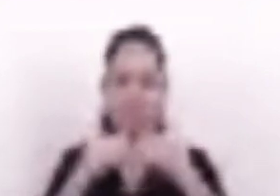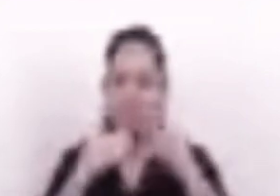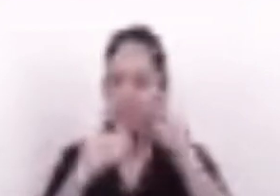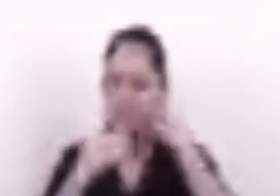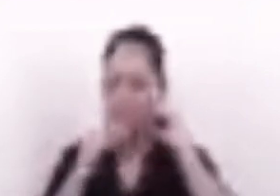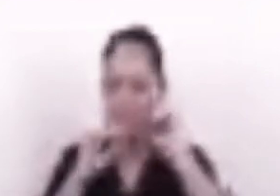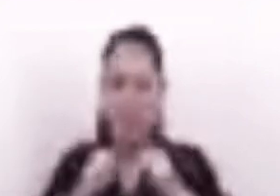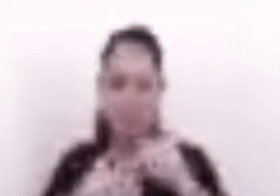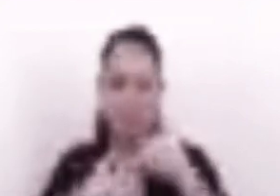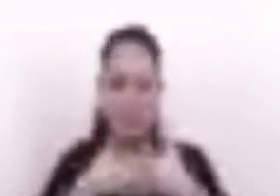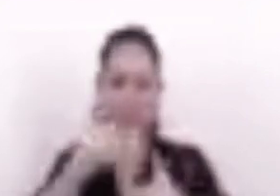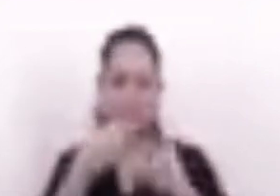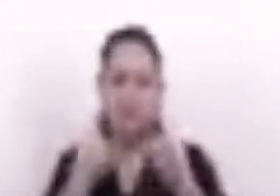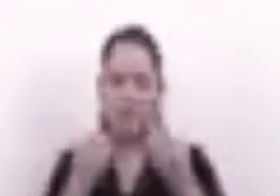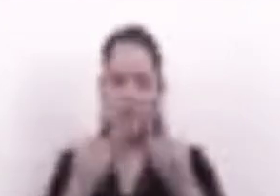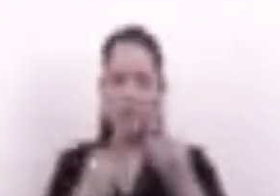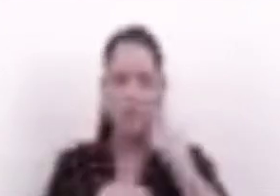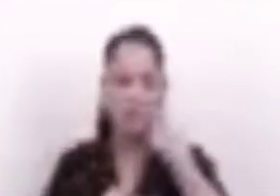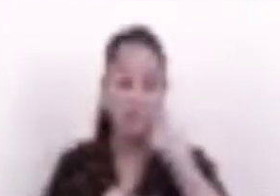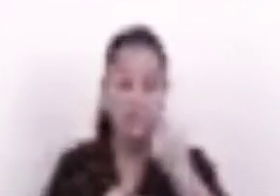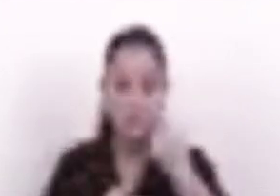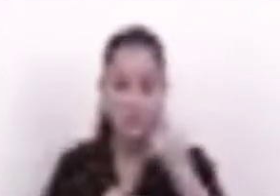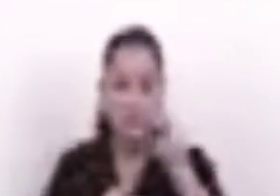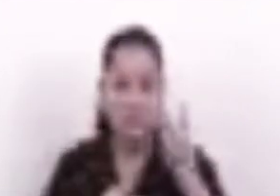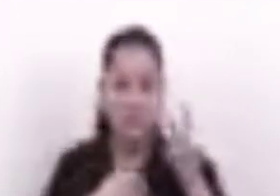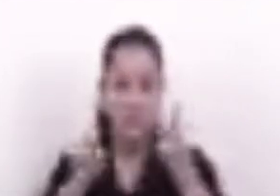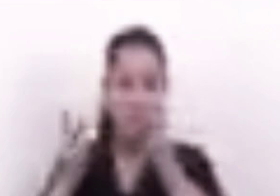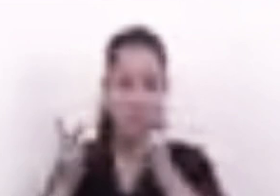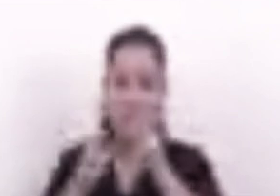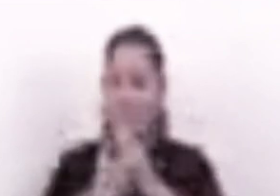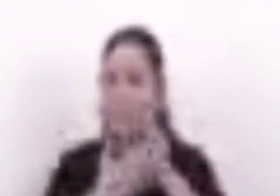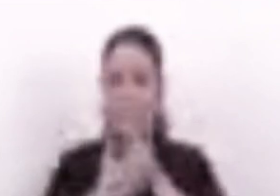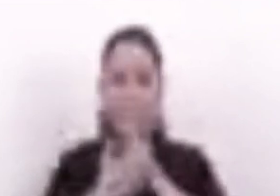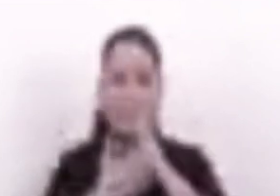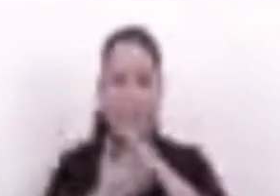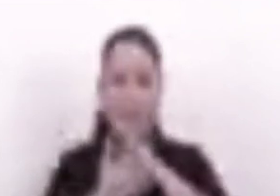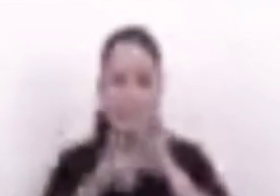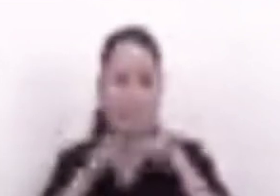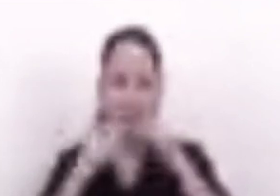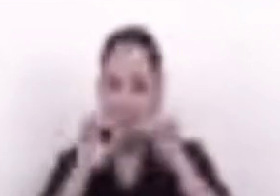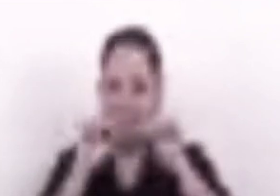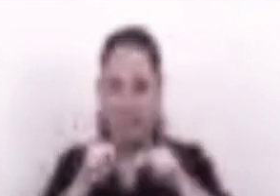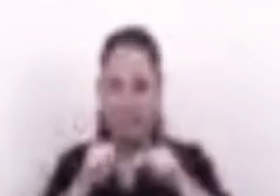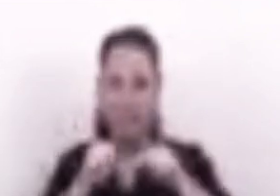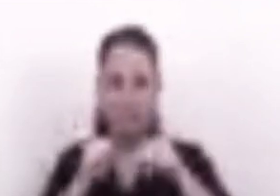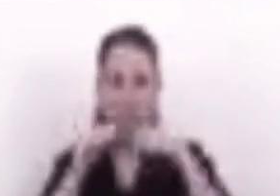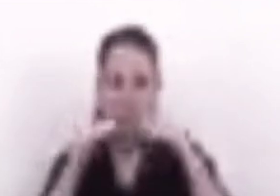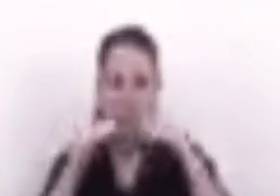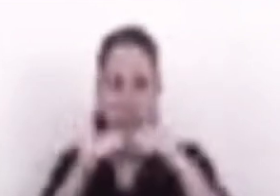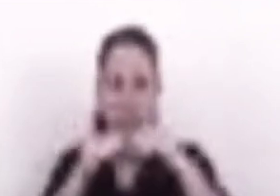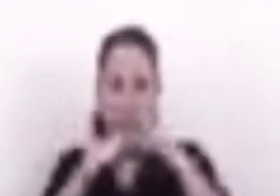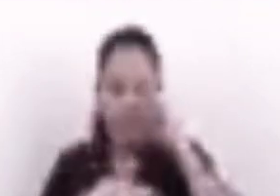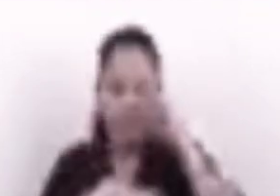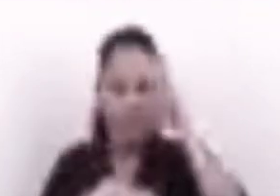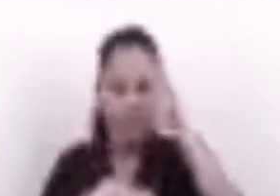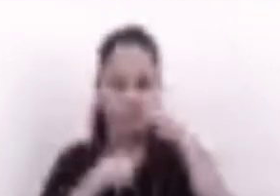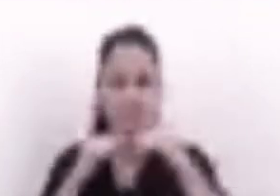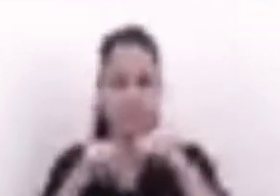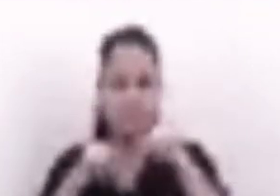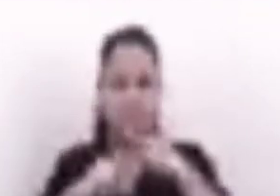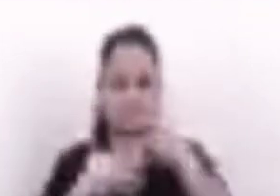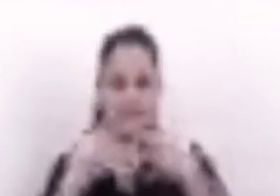solo se consigue cuando hay muchos ojos viendo y cuando no hay lugar para trampas. Esta